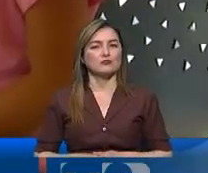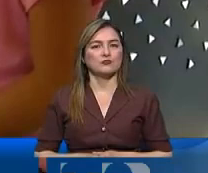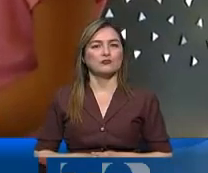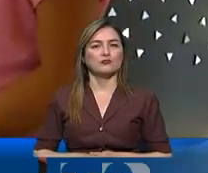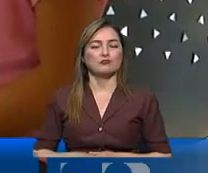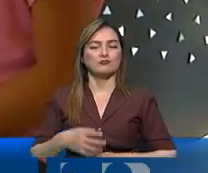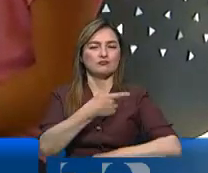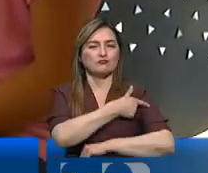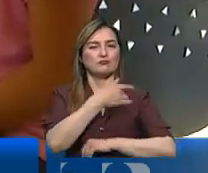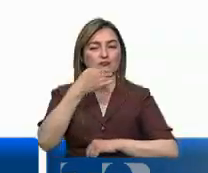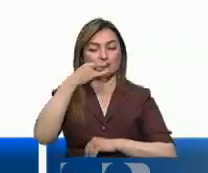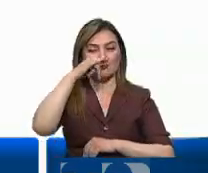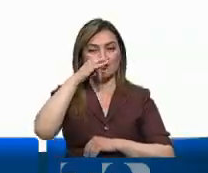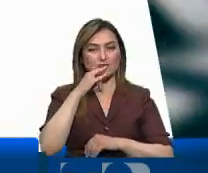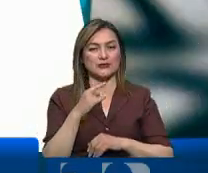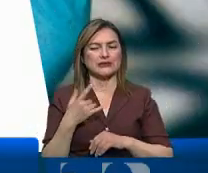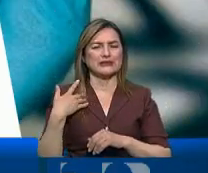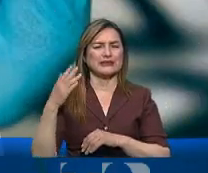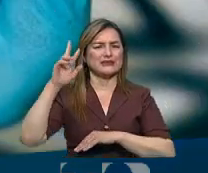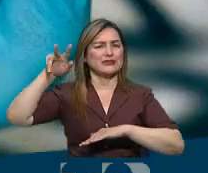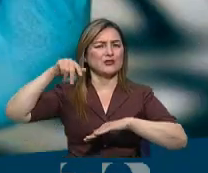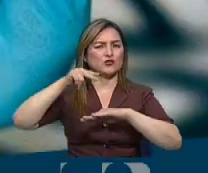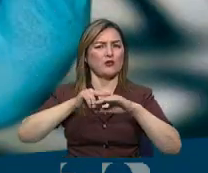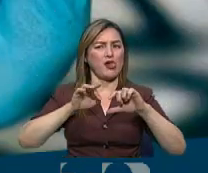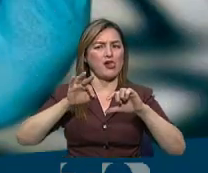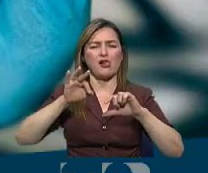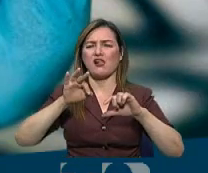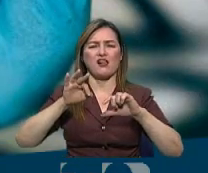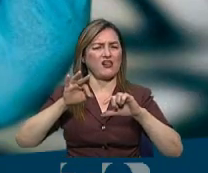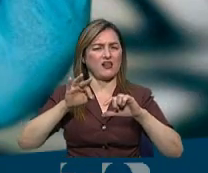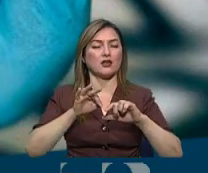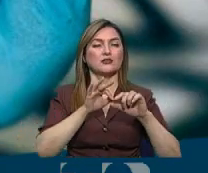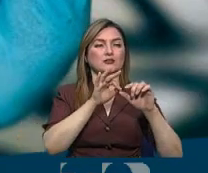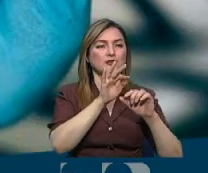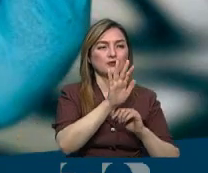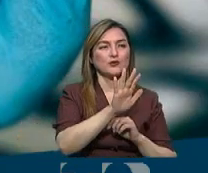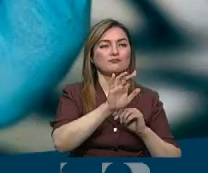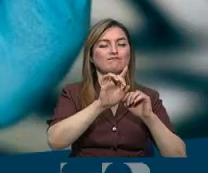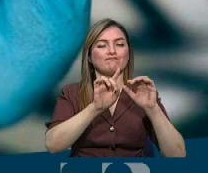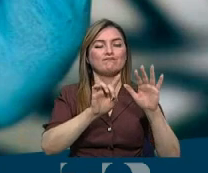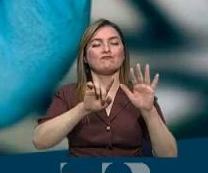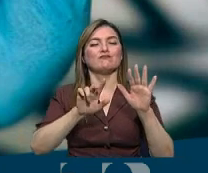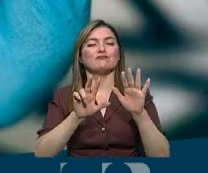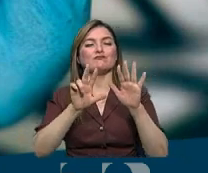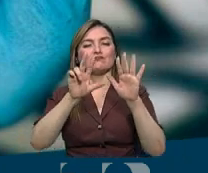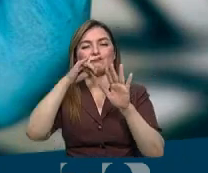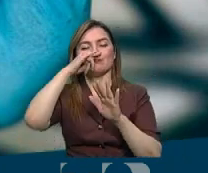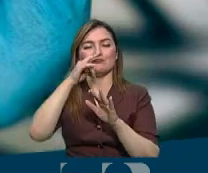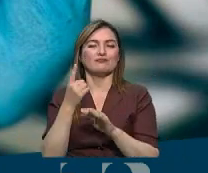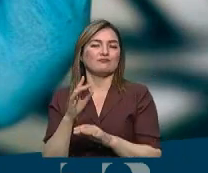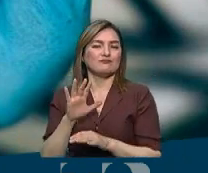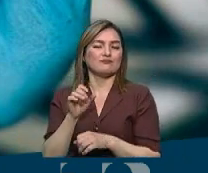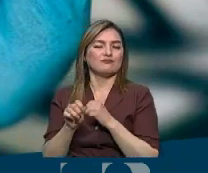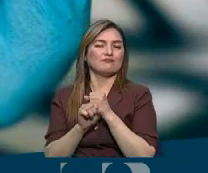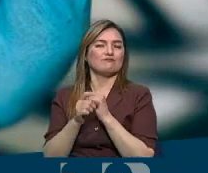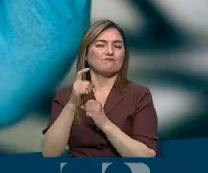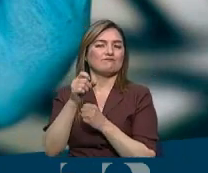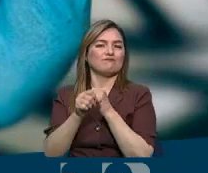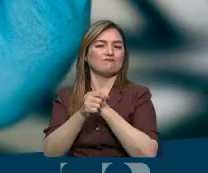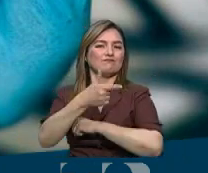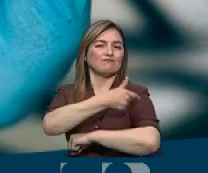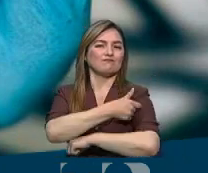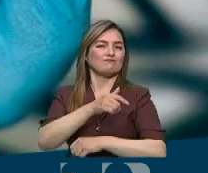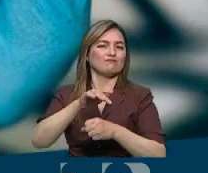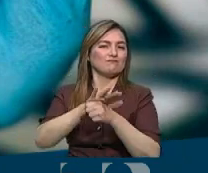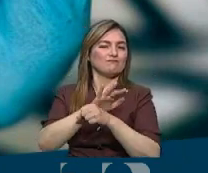no logran elevarse a nivel nacional sólo el 56 8% de niños entre 5 y 11 años tiene el esquema